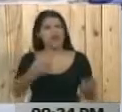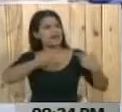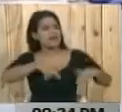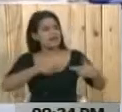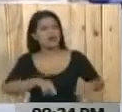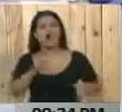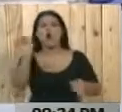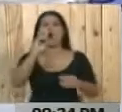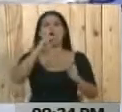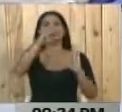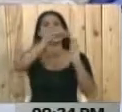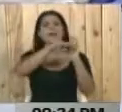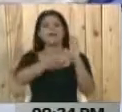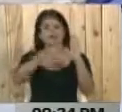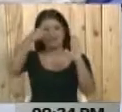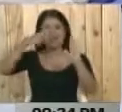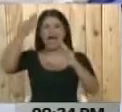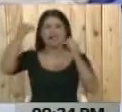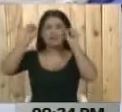los mandamientos que dejó Moisés?